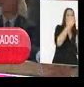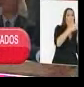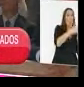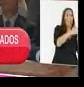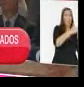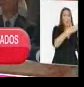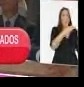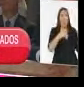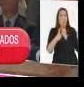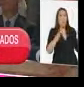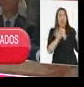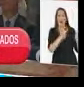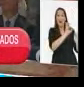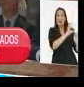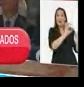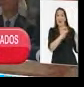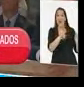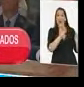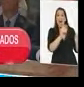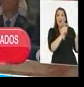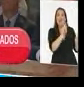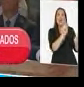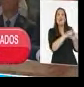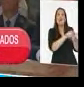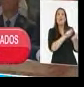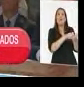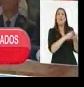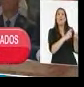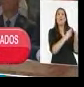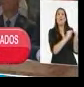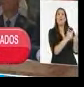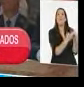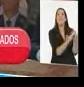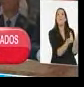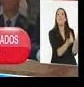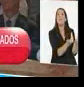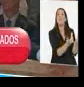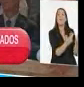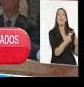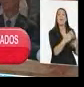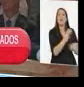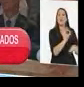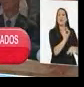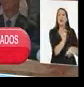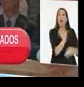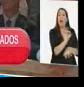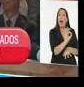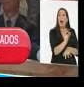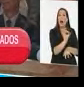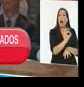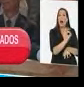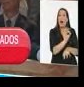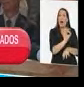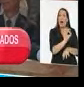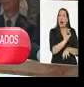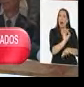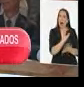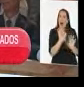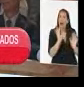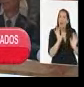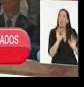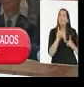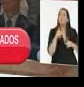democracia ininterrumpida, a gobiernos no peronistas no pudieron terminar su mandato. Se habla mucho que el gobierno tiene que